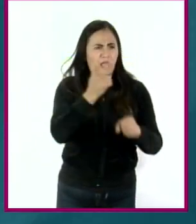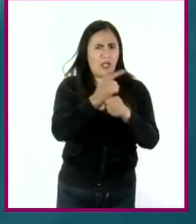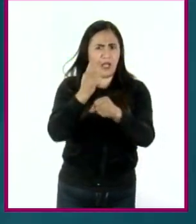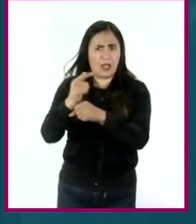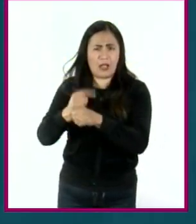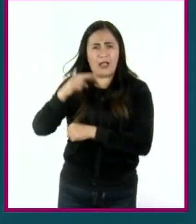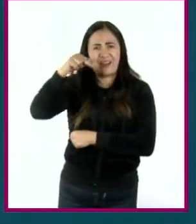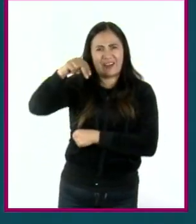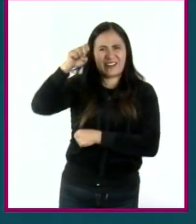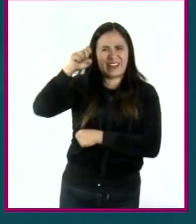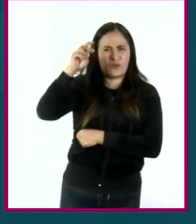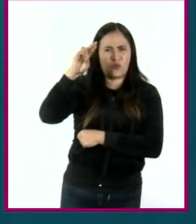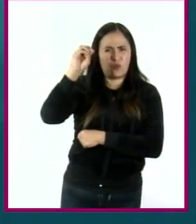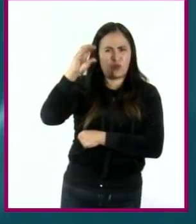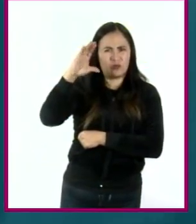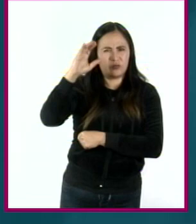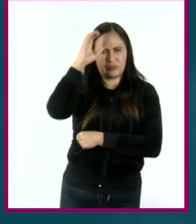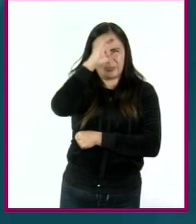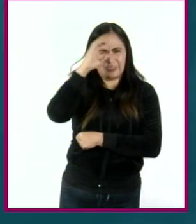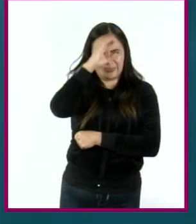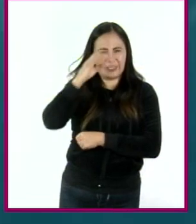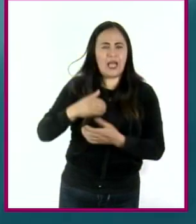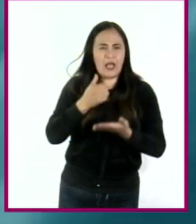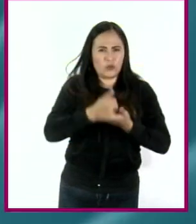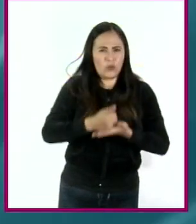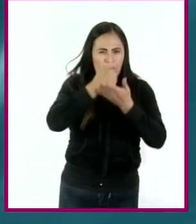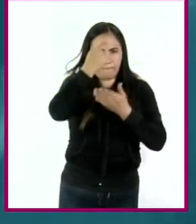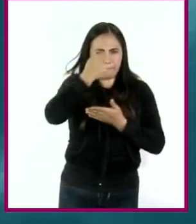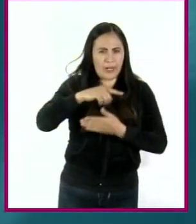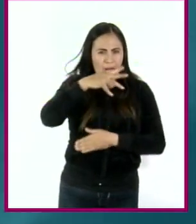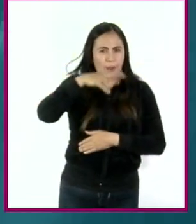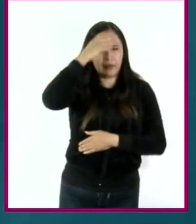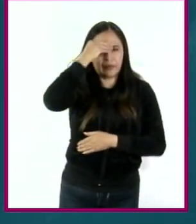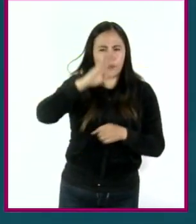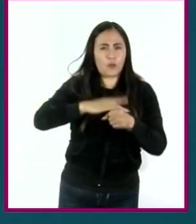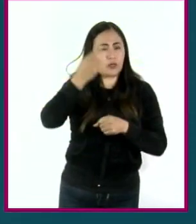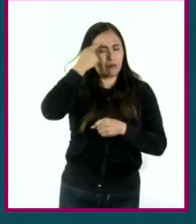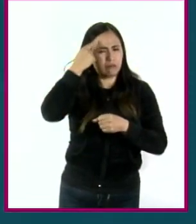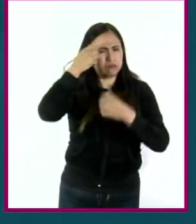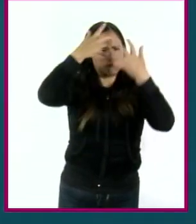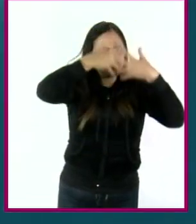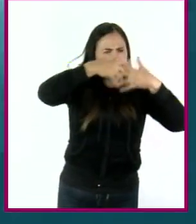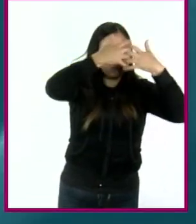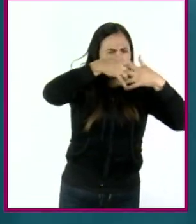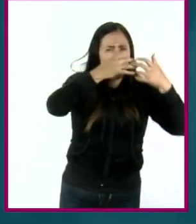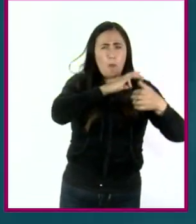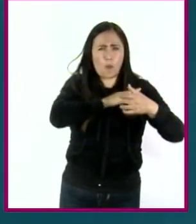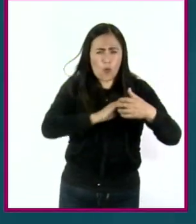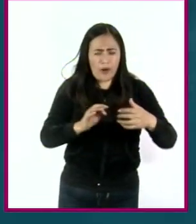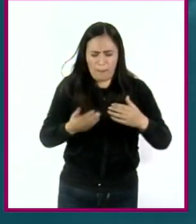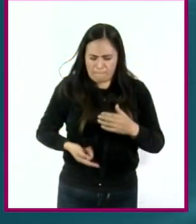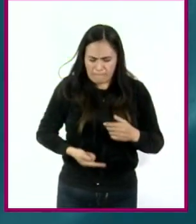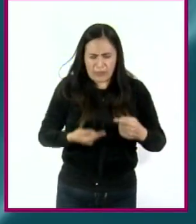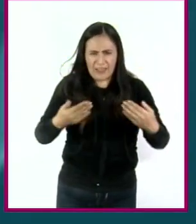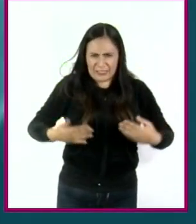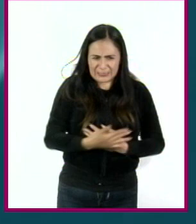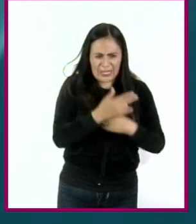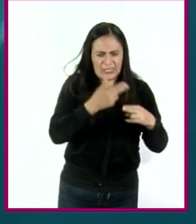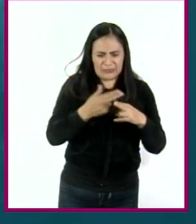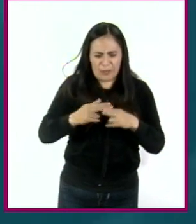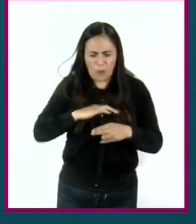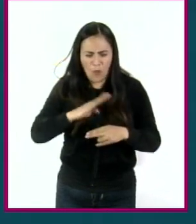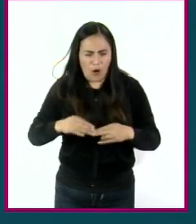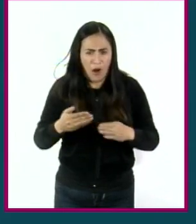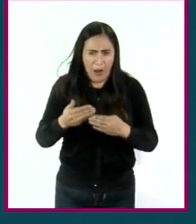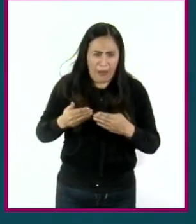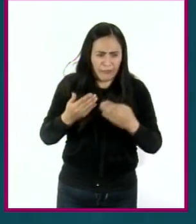tenerse más en cuenta en la práctica del aprendizaje, debido a que el cerebro tiene alta capacidad de adaptación durante toda nuestra vida, y esto se